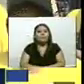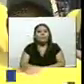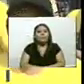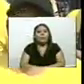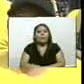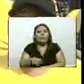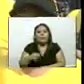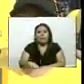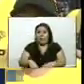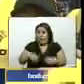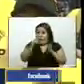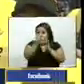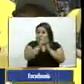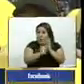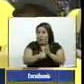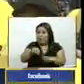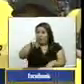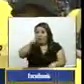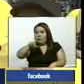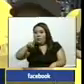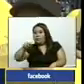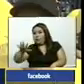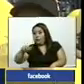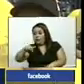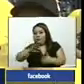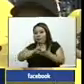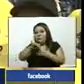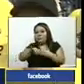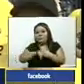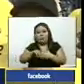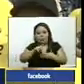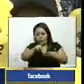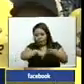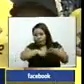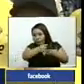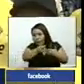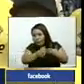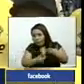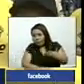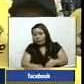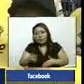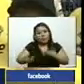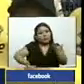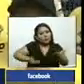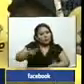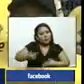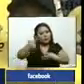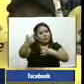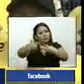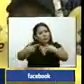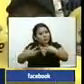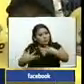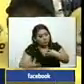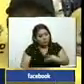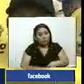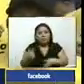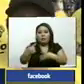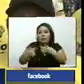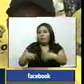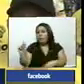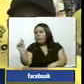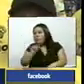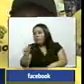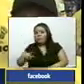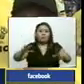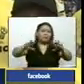En el 315 de este proyecto dice que se derogan las leyes del servicio civil, la ley de asueto y